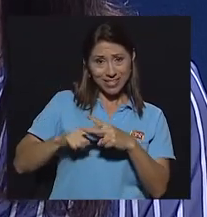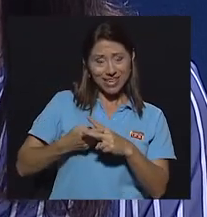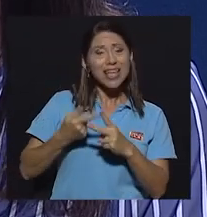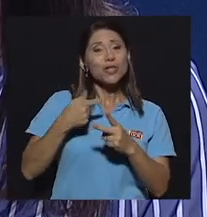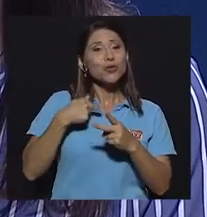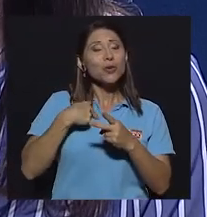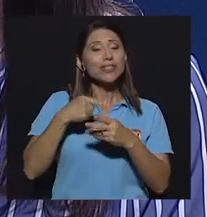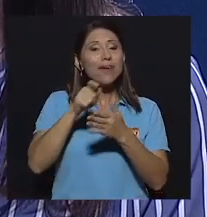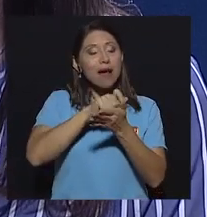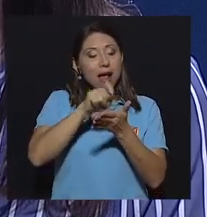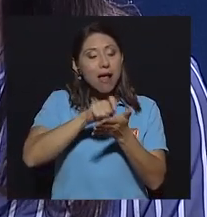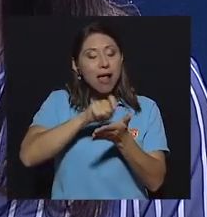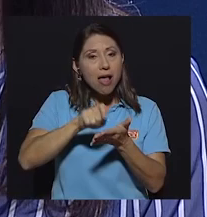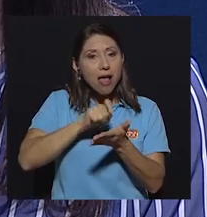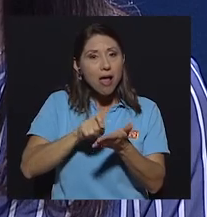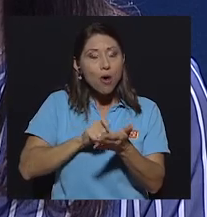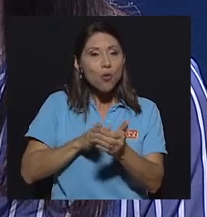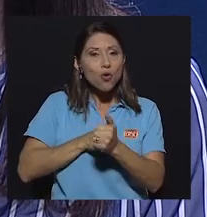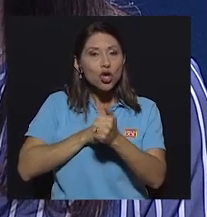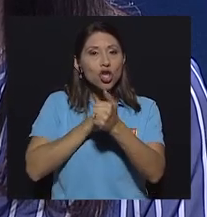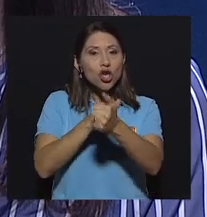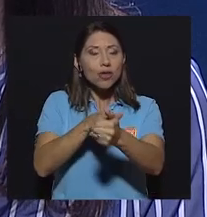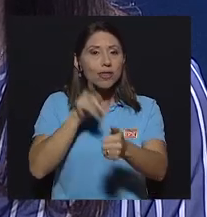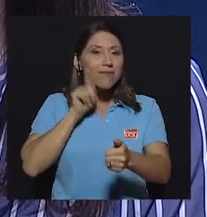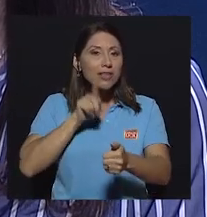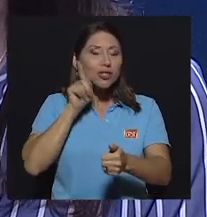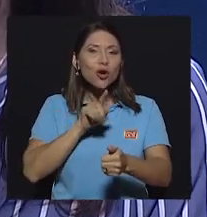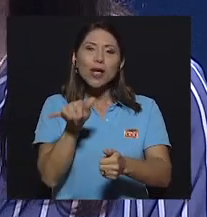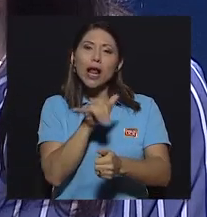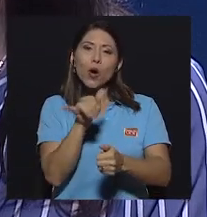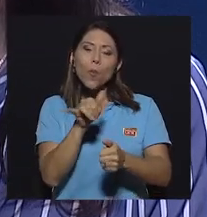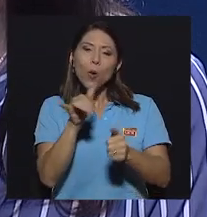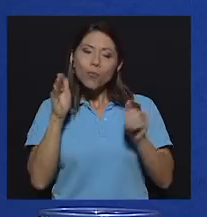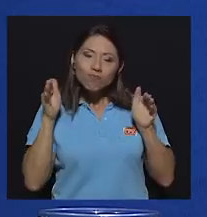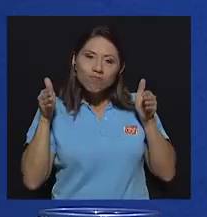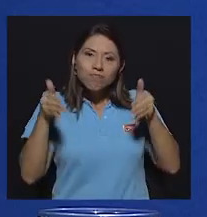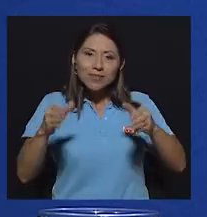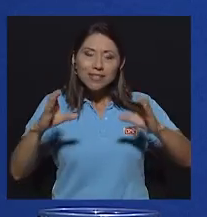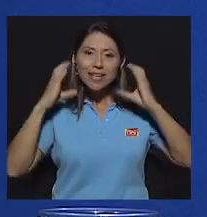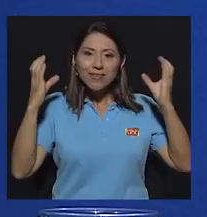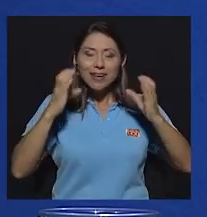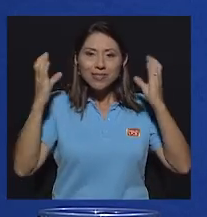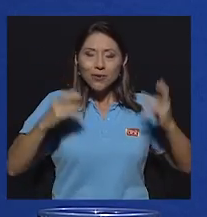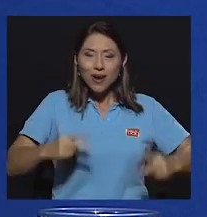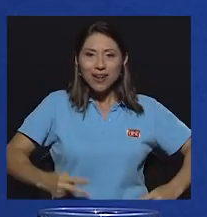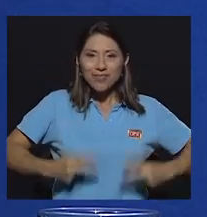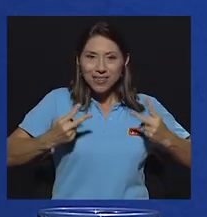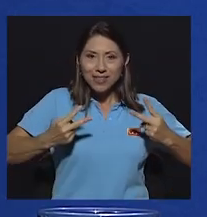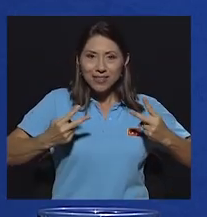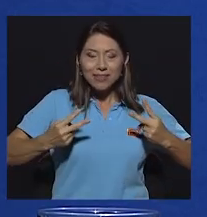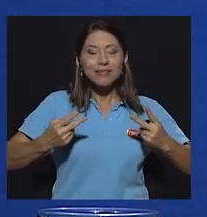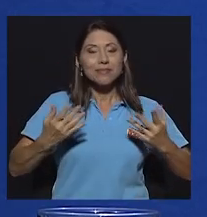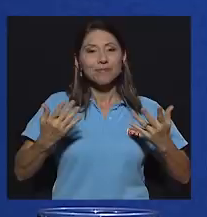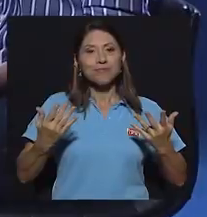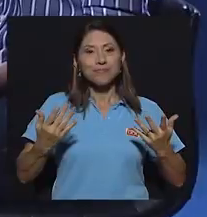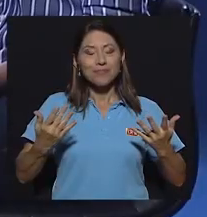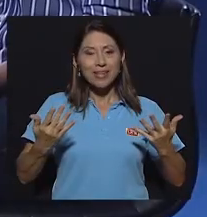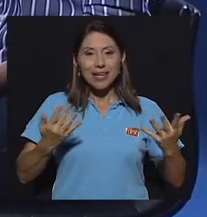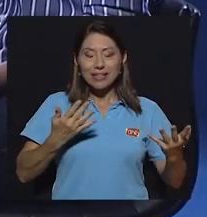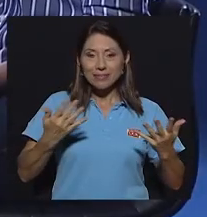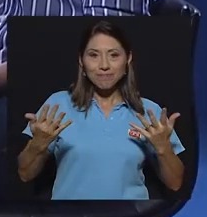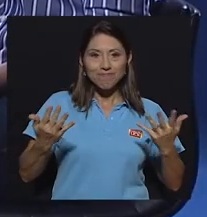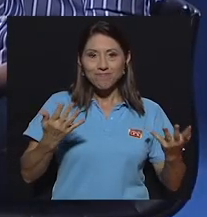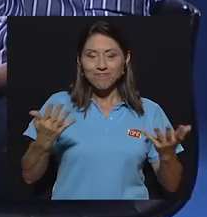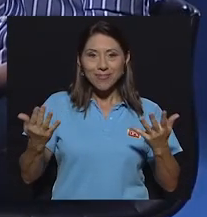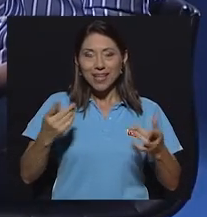de ficción era más que todo como una celebración a la vida. Entonces, como que yo creo que no